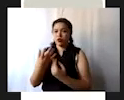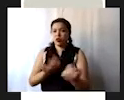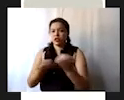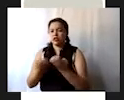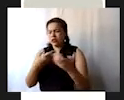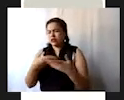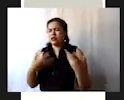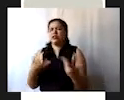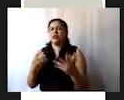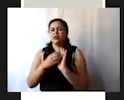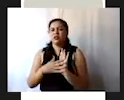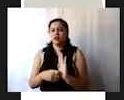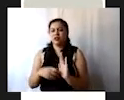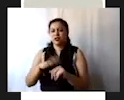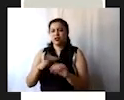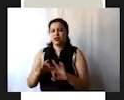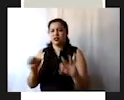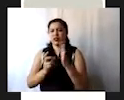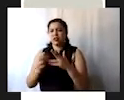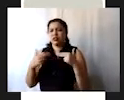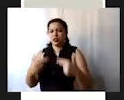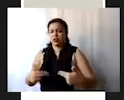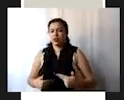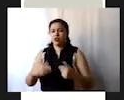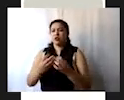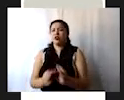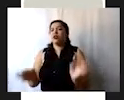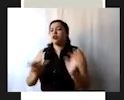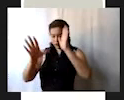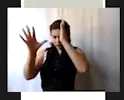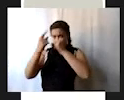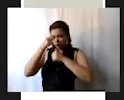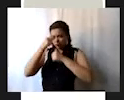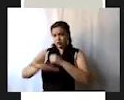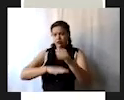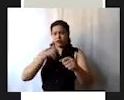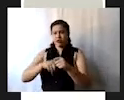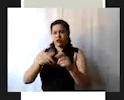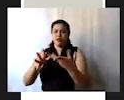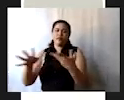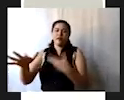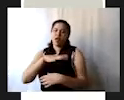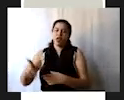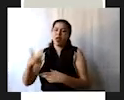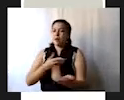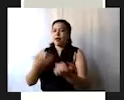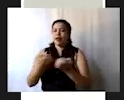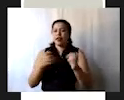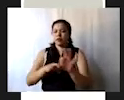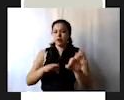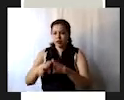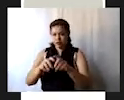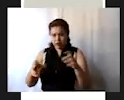es priorizar los derechos humanos en armonía con la naturaleza, en trabajo en equipo. Es